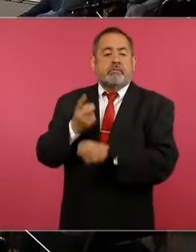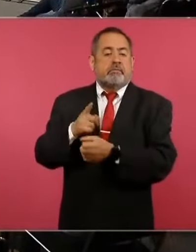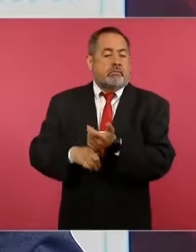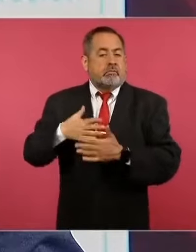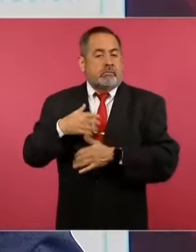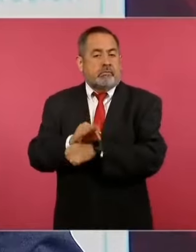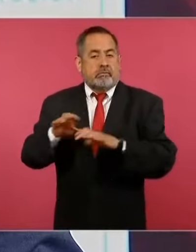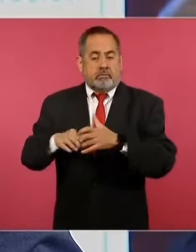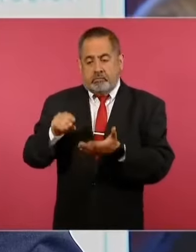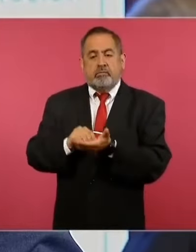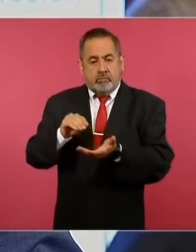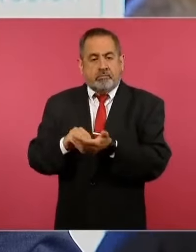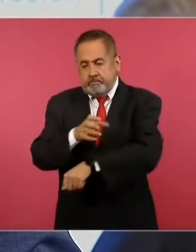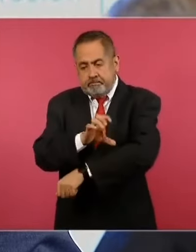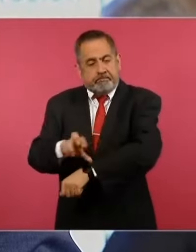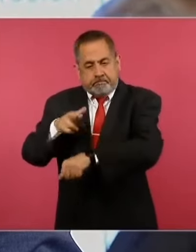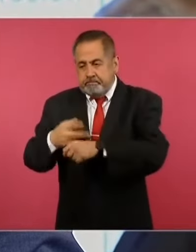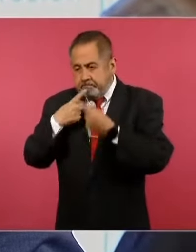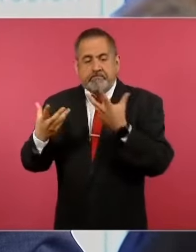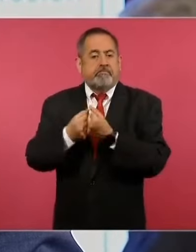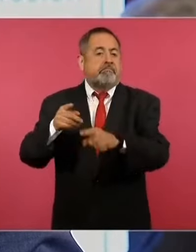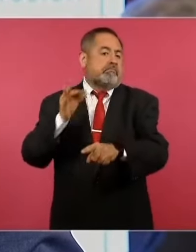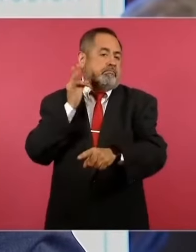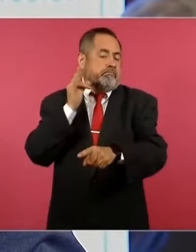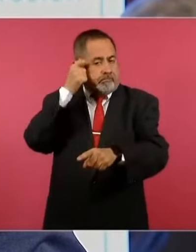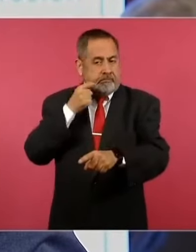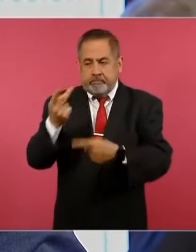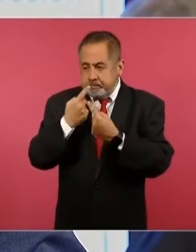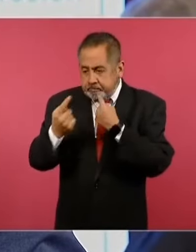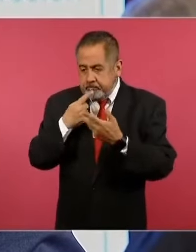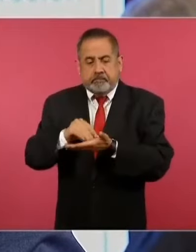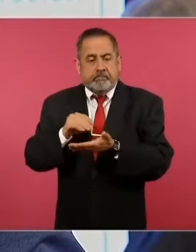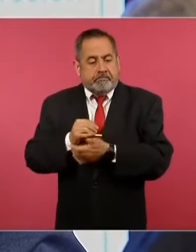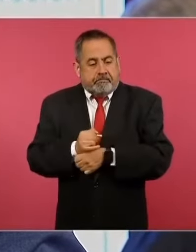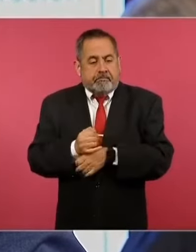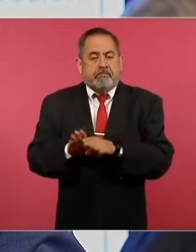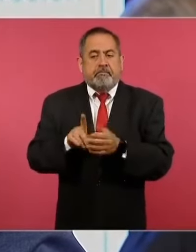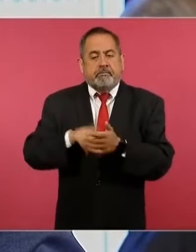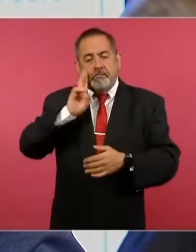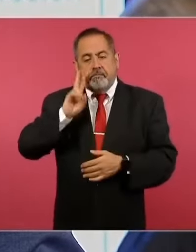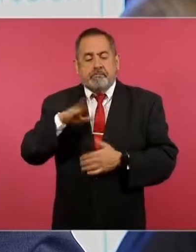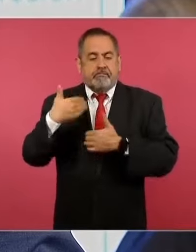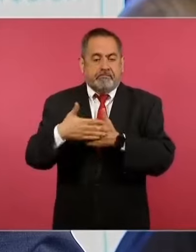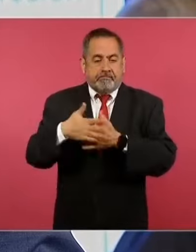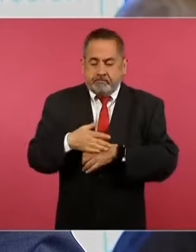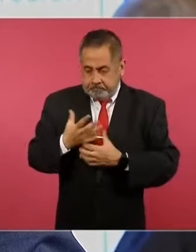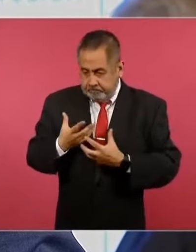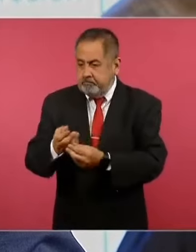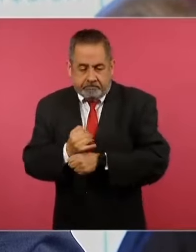Seguridad y Protección Ciudadana, mantiene coordinación permanente con la Fiscalía del Estado de Guerrero para dar seguimiento a este caso y, de ser necesario, apoyar en la